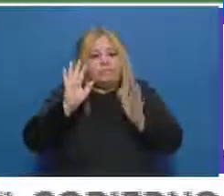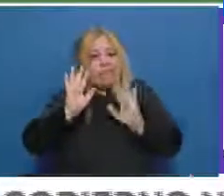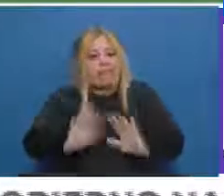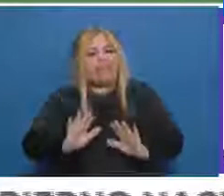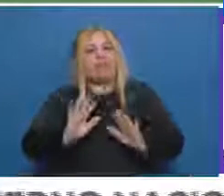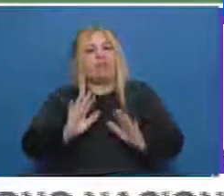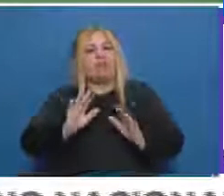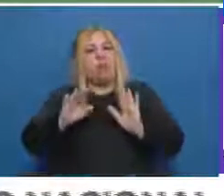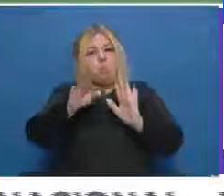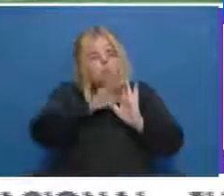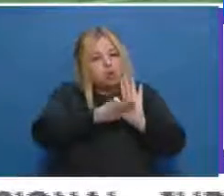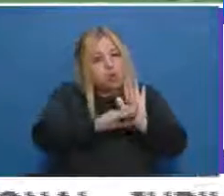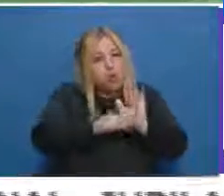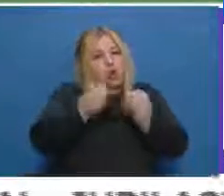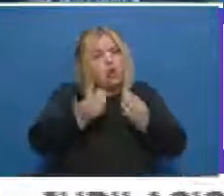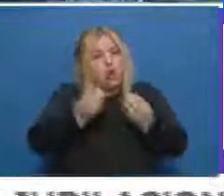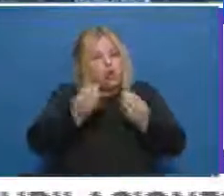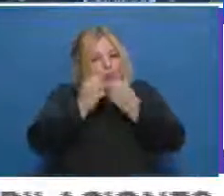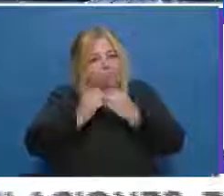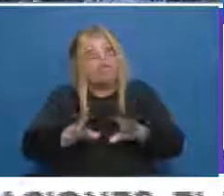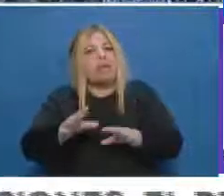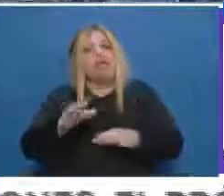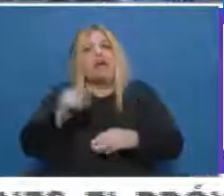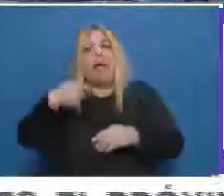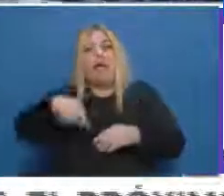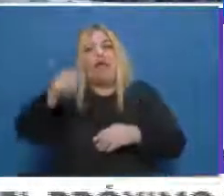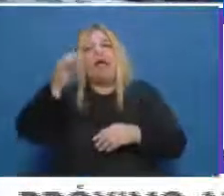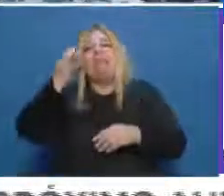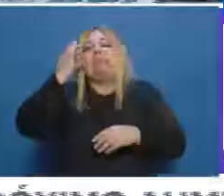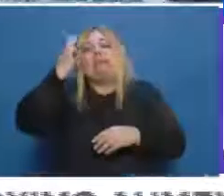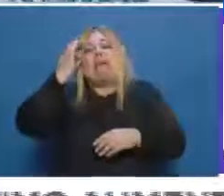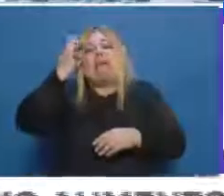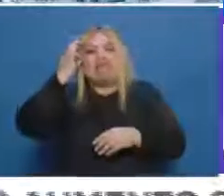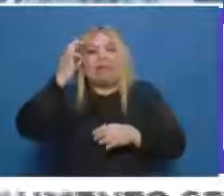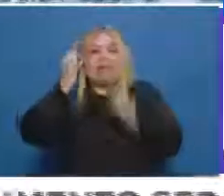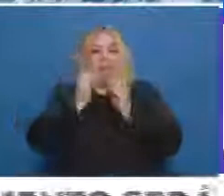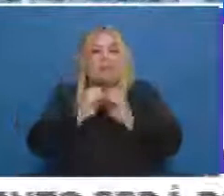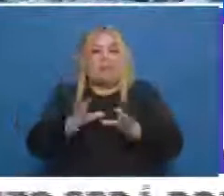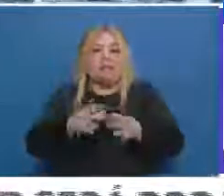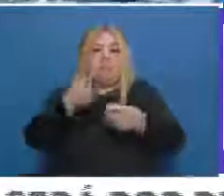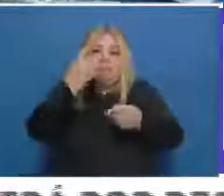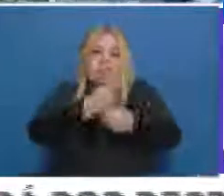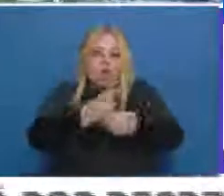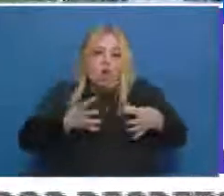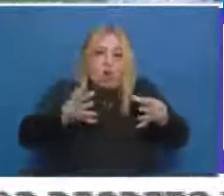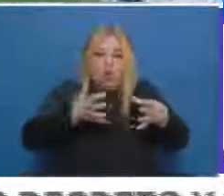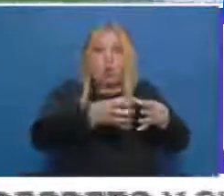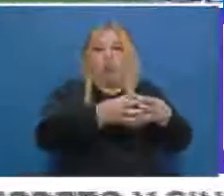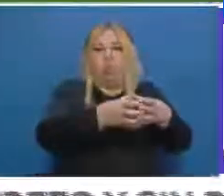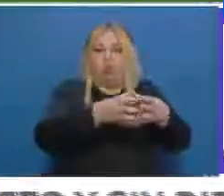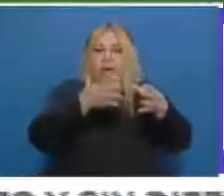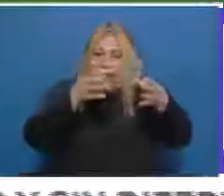los protocolos indican que vamos a arrancar el 30. Y bueno, lo importante primero es formar un grupo, formar el equipo y a partir de